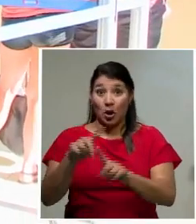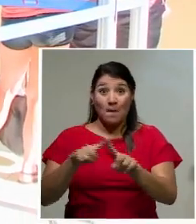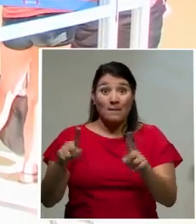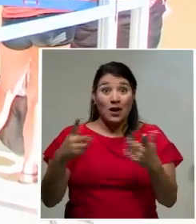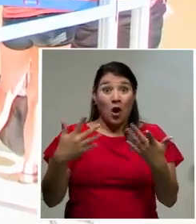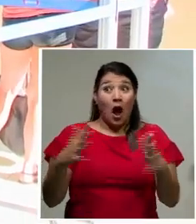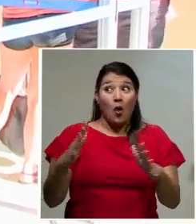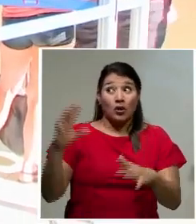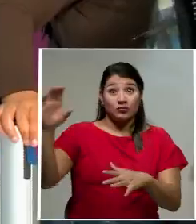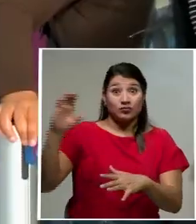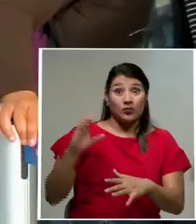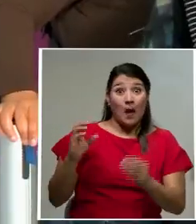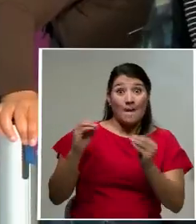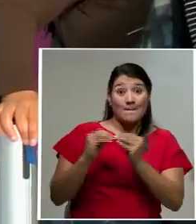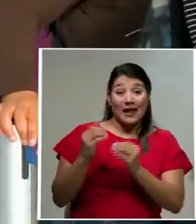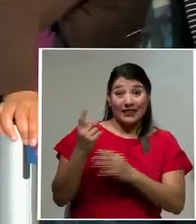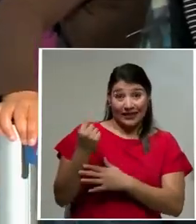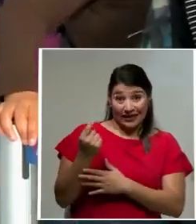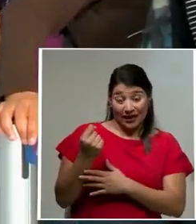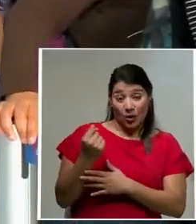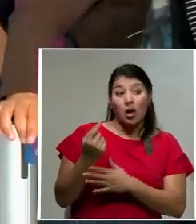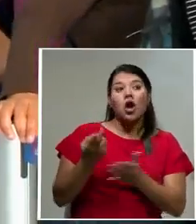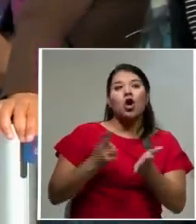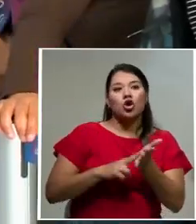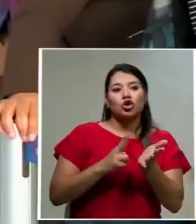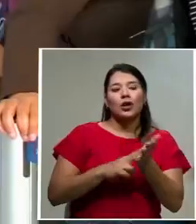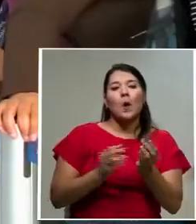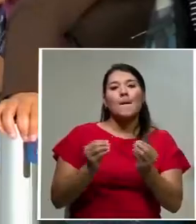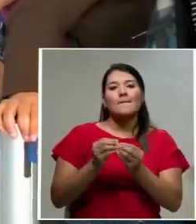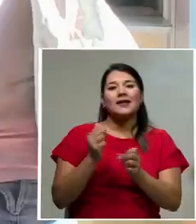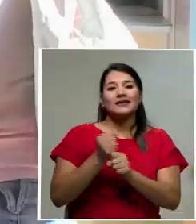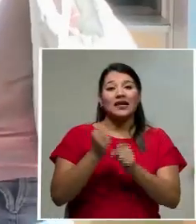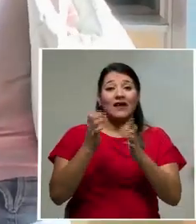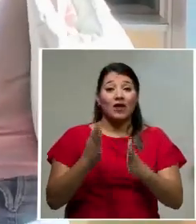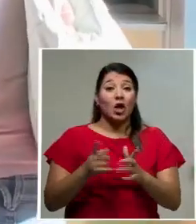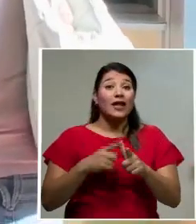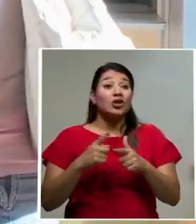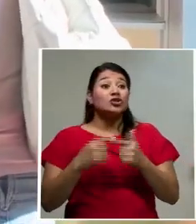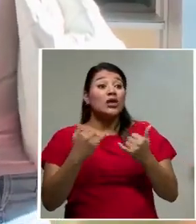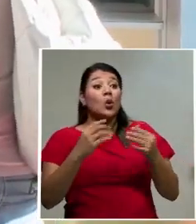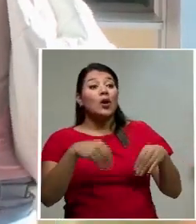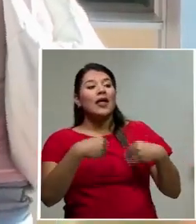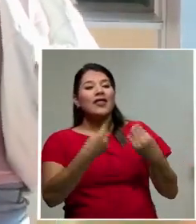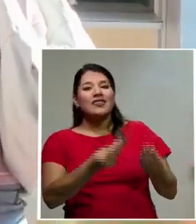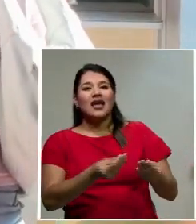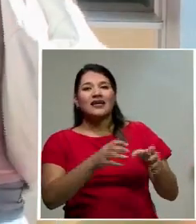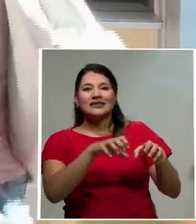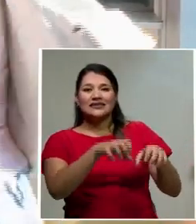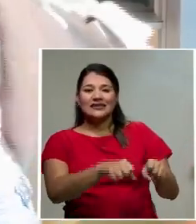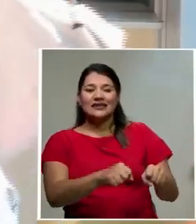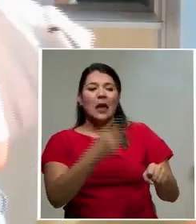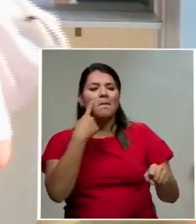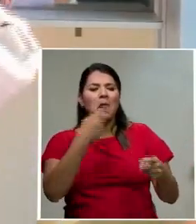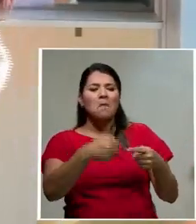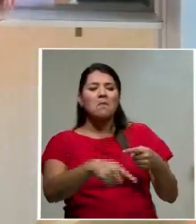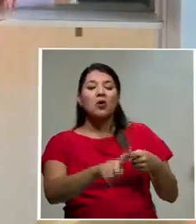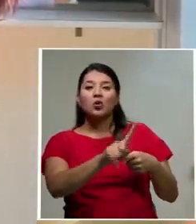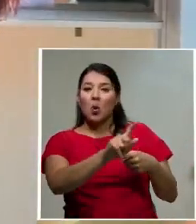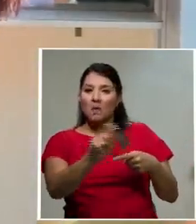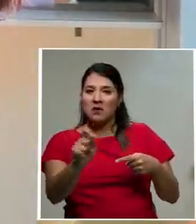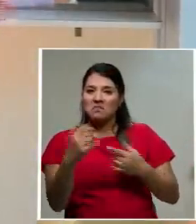contrate personal, las citas están a 1 mes, que es razonable para que estas personas se puedan insertar, y efectivamente el crecimiento se ve